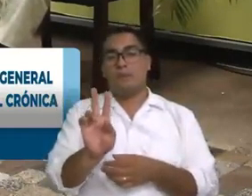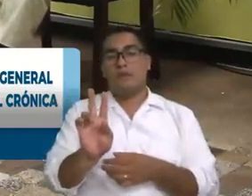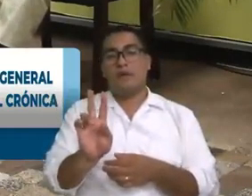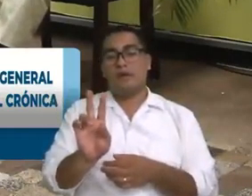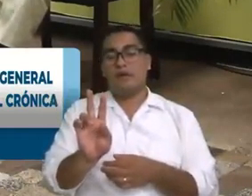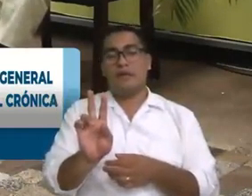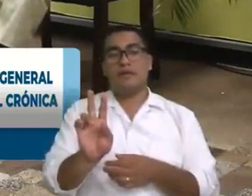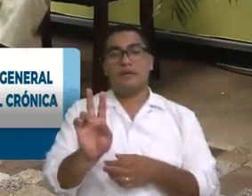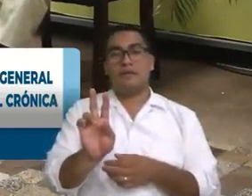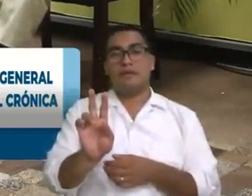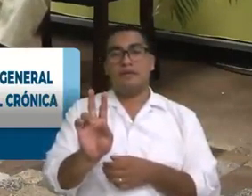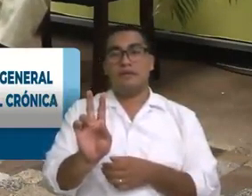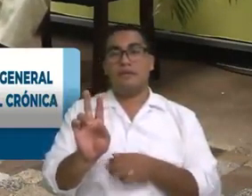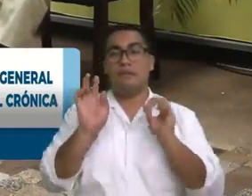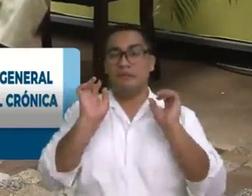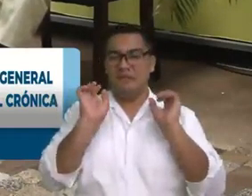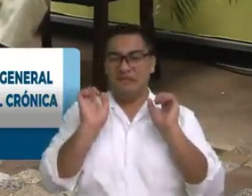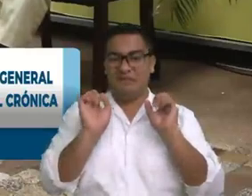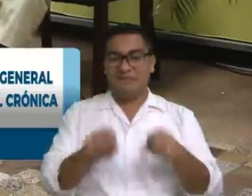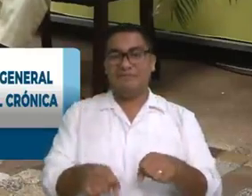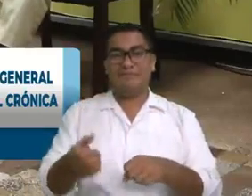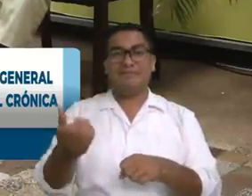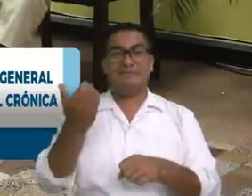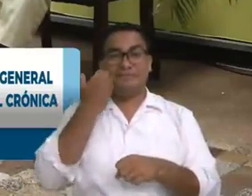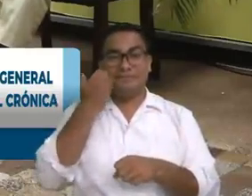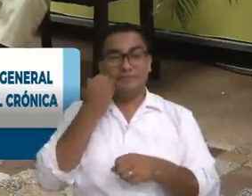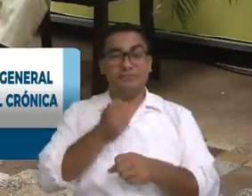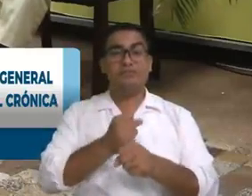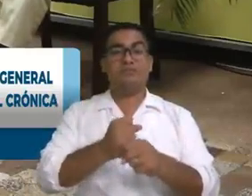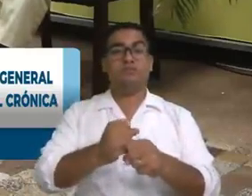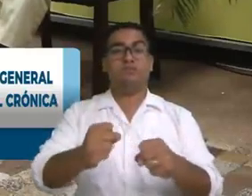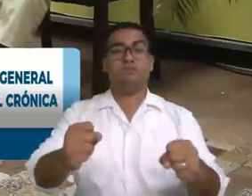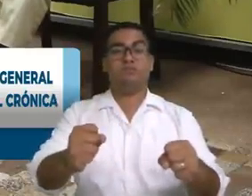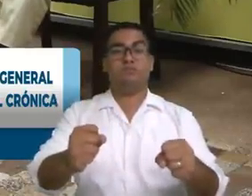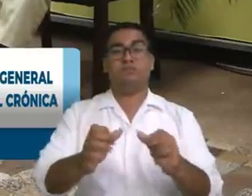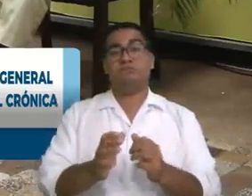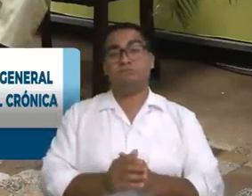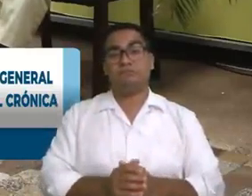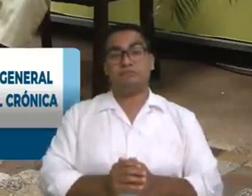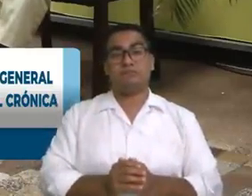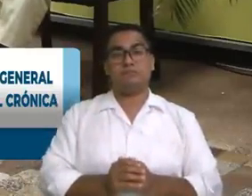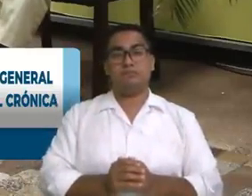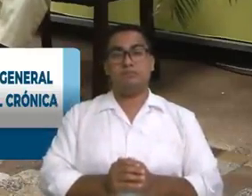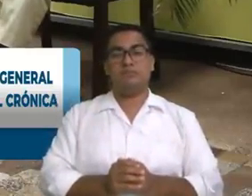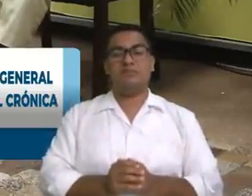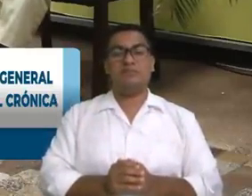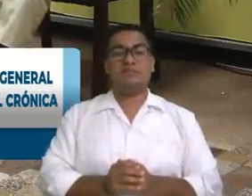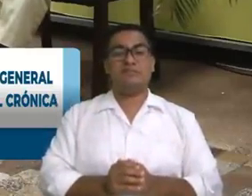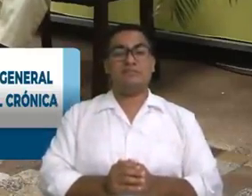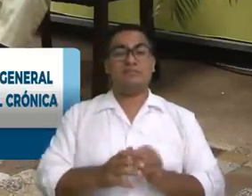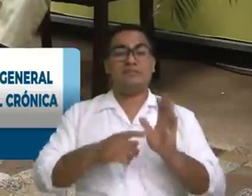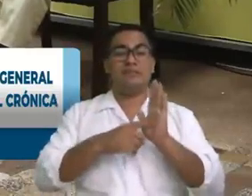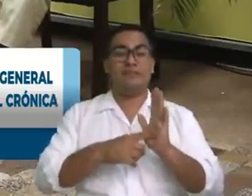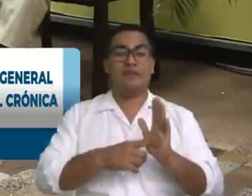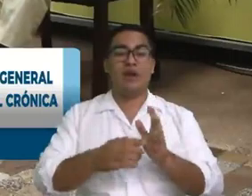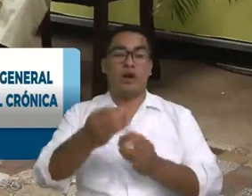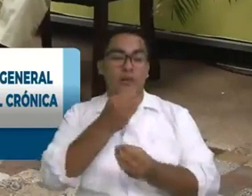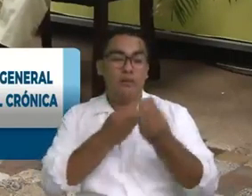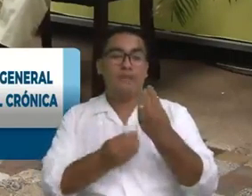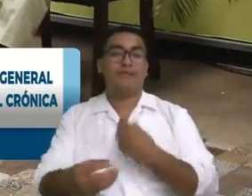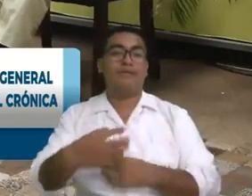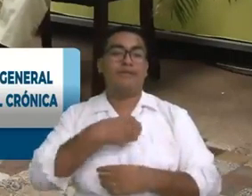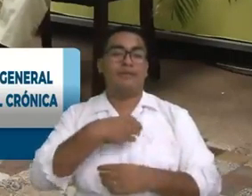perdón, va a incidir en el peso. Sí, eso va, de los alimentos que nos vayamos a consumir va a depender,